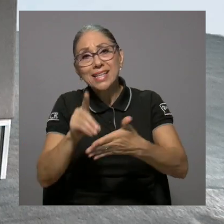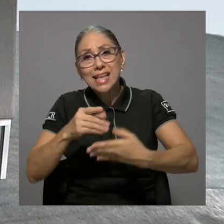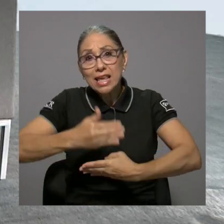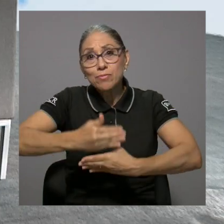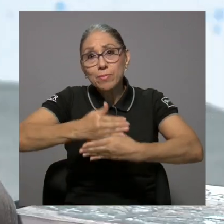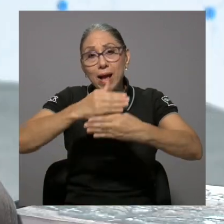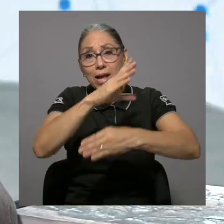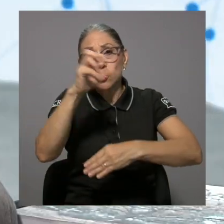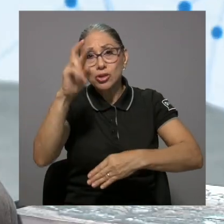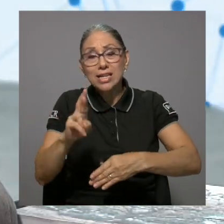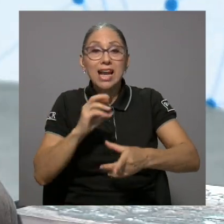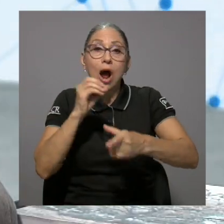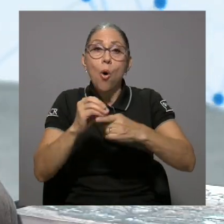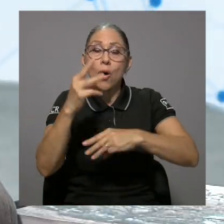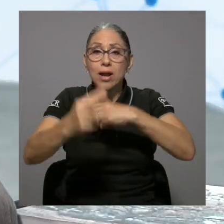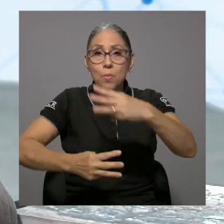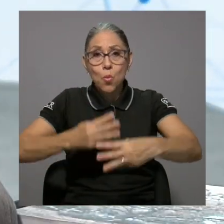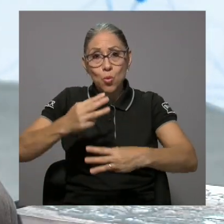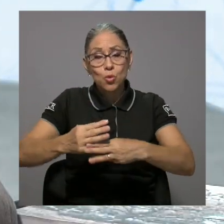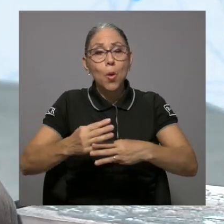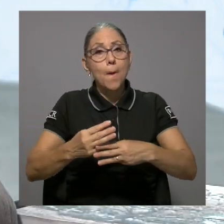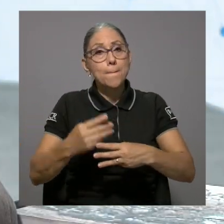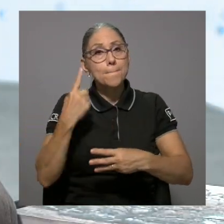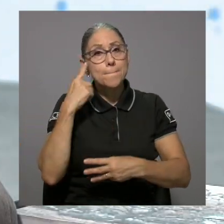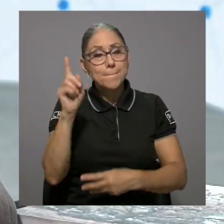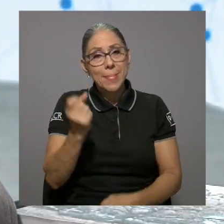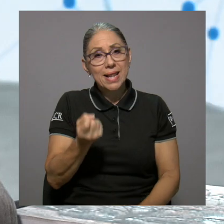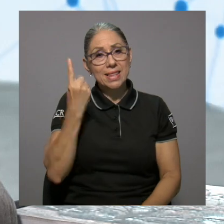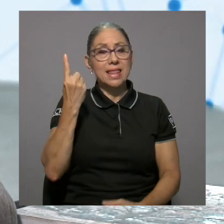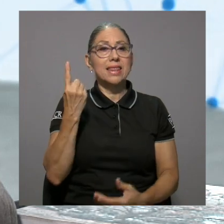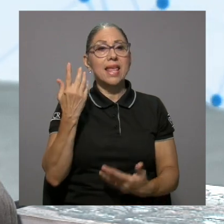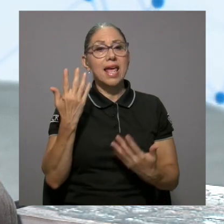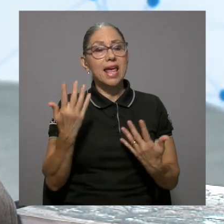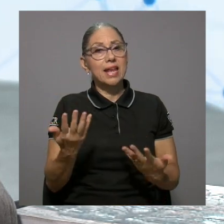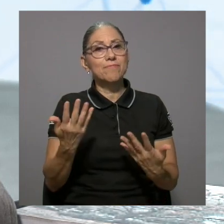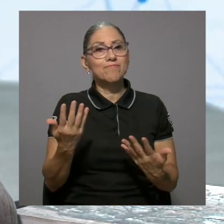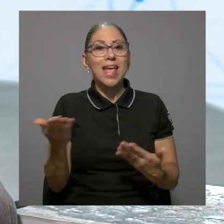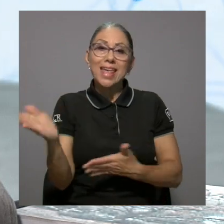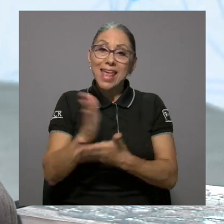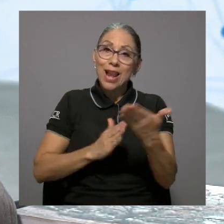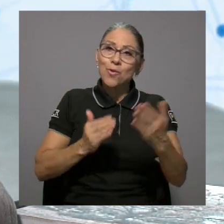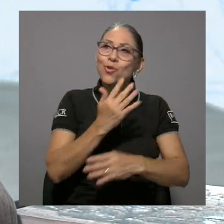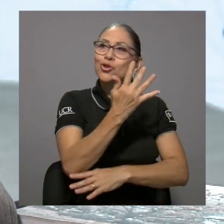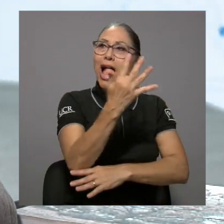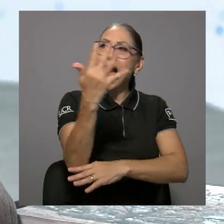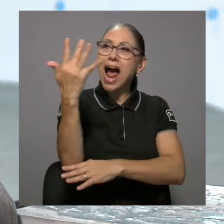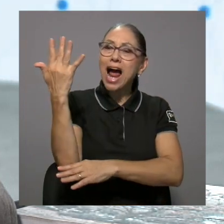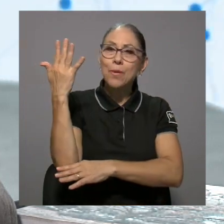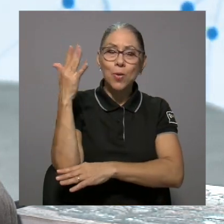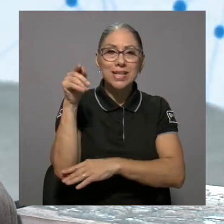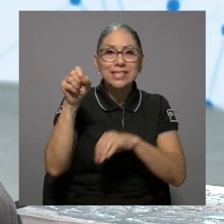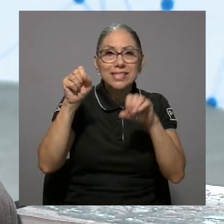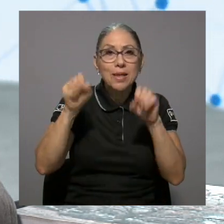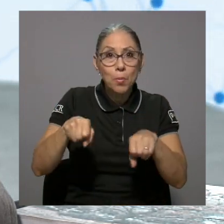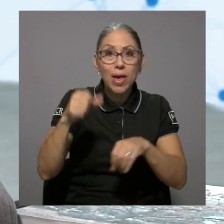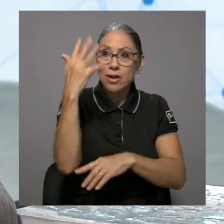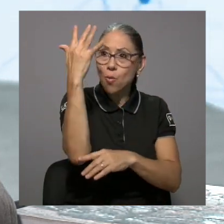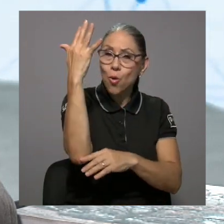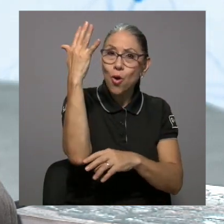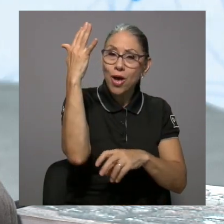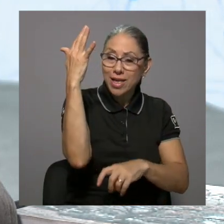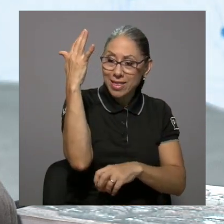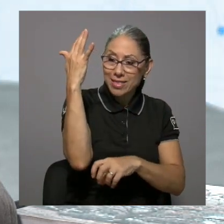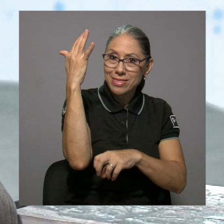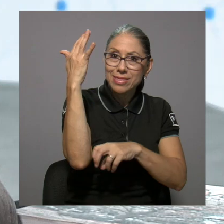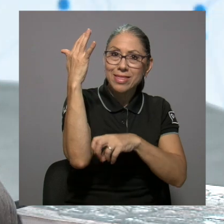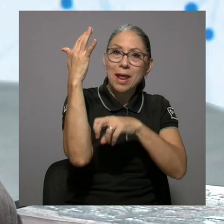Costa Rica o en el mundo, ¿verdad? Para entender, digamos, que hay algunos árboles, por ejemplo, donde se puede